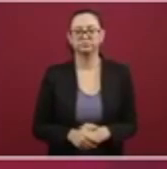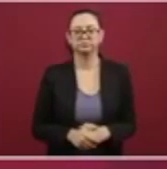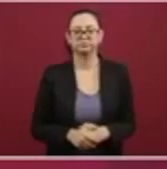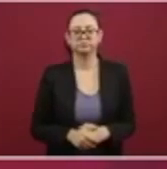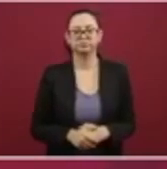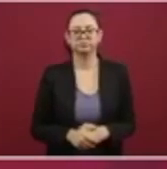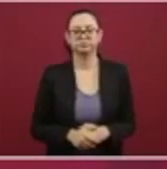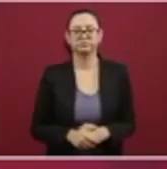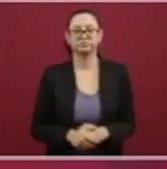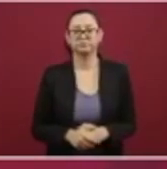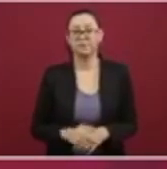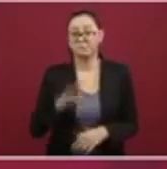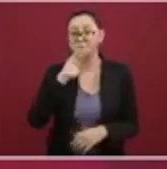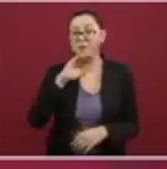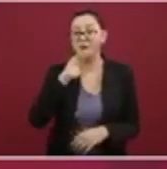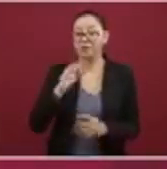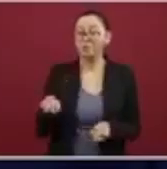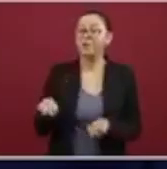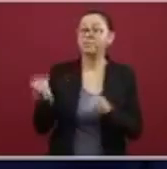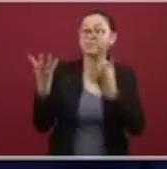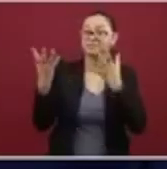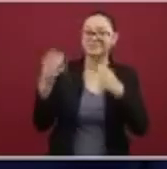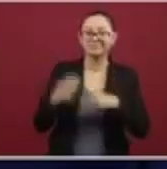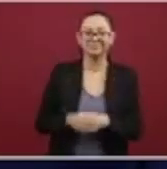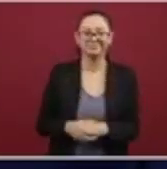¿Cuántas madres? Pues